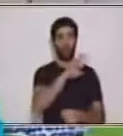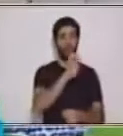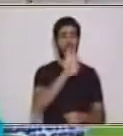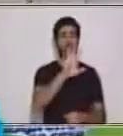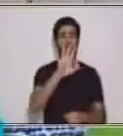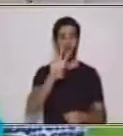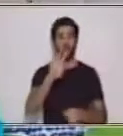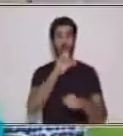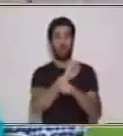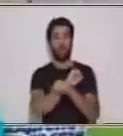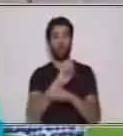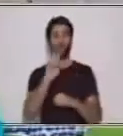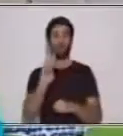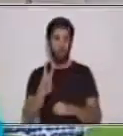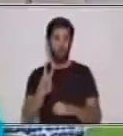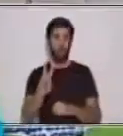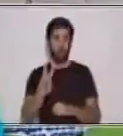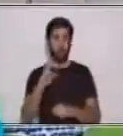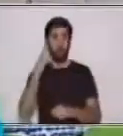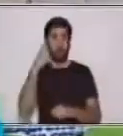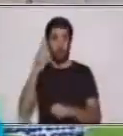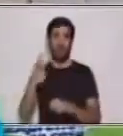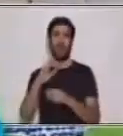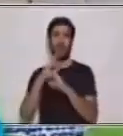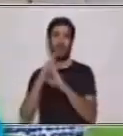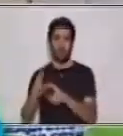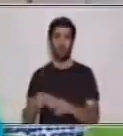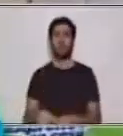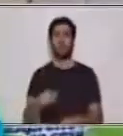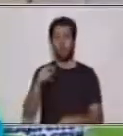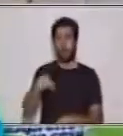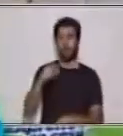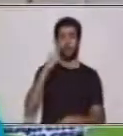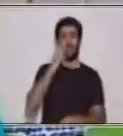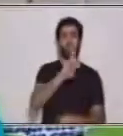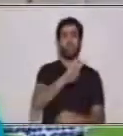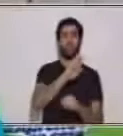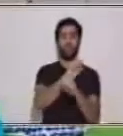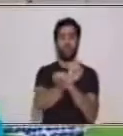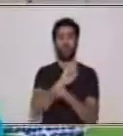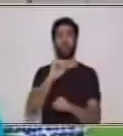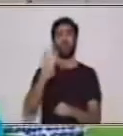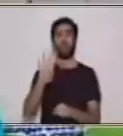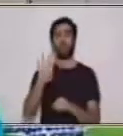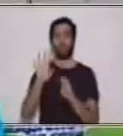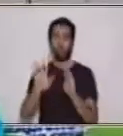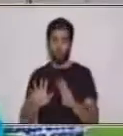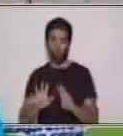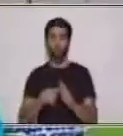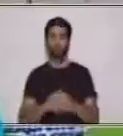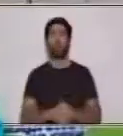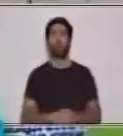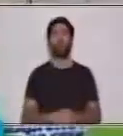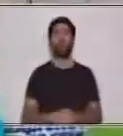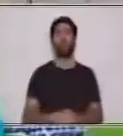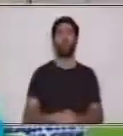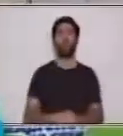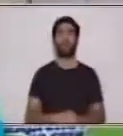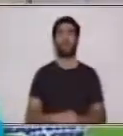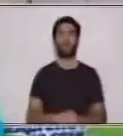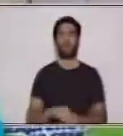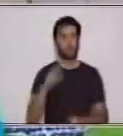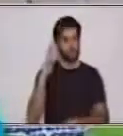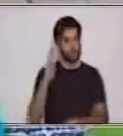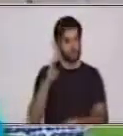poder sacar nuestra respuesta. 2 por 4, 8. Recuerda siempre el procedimiento.